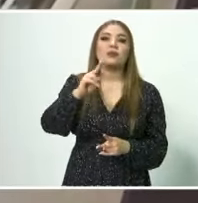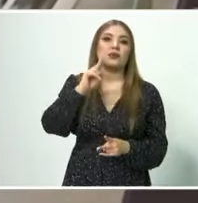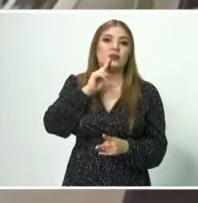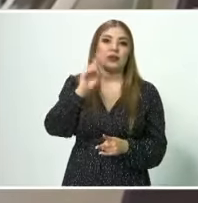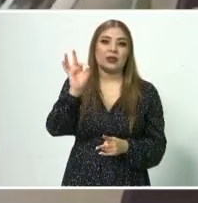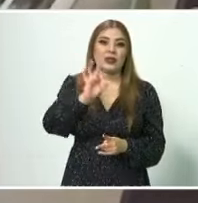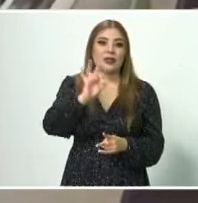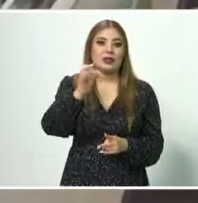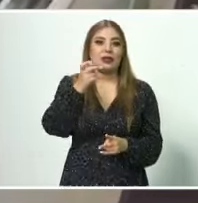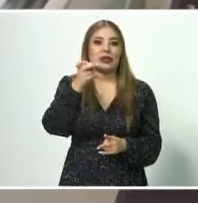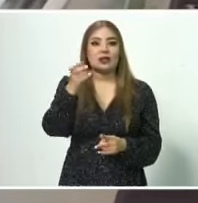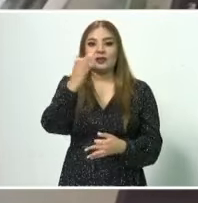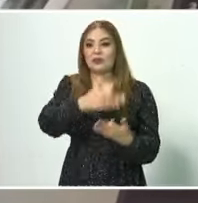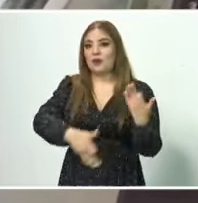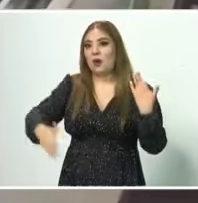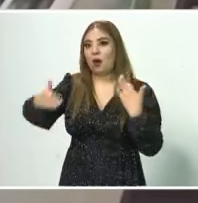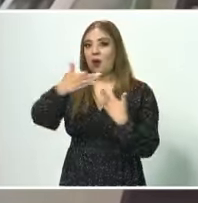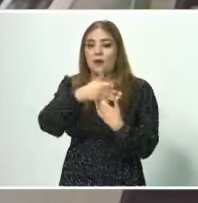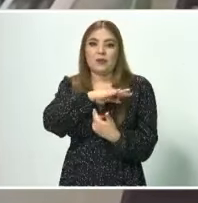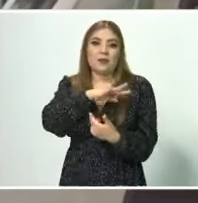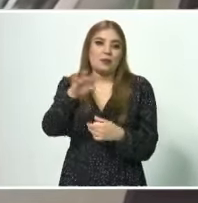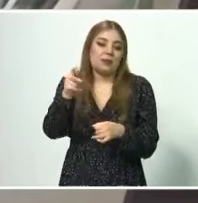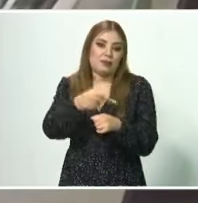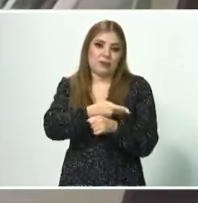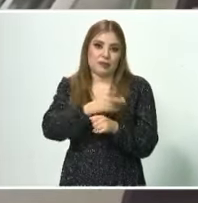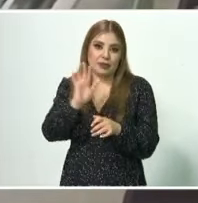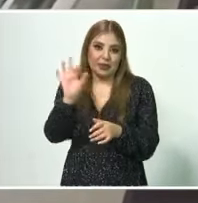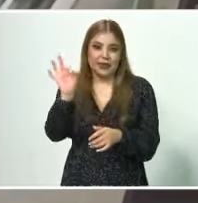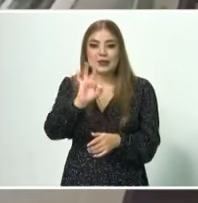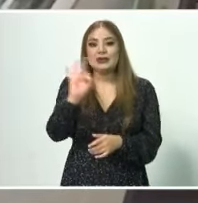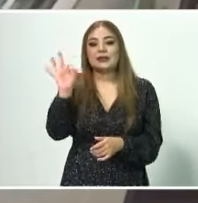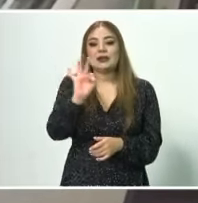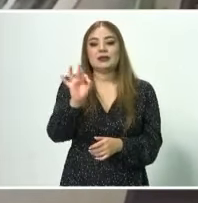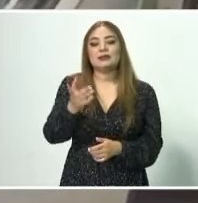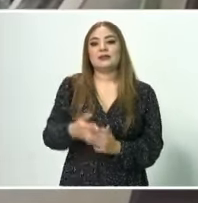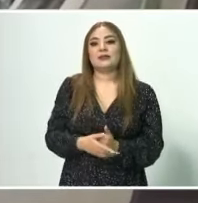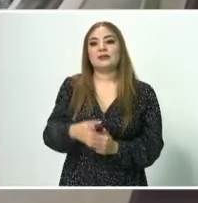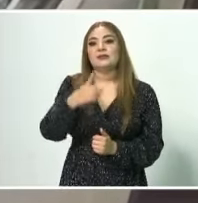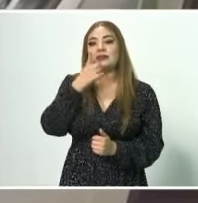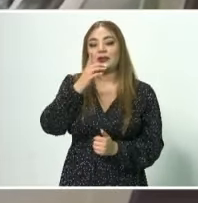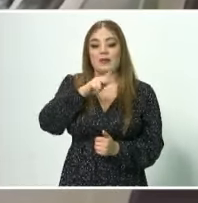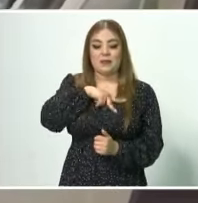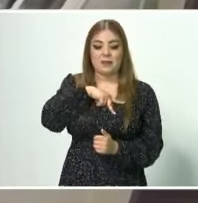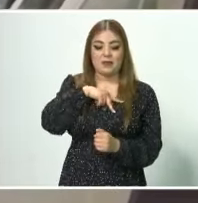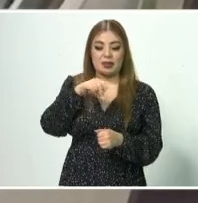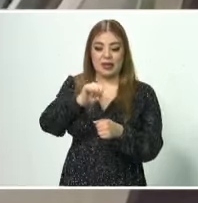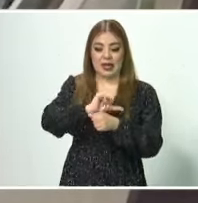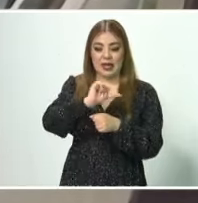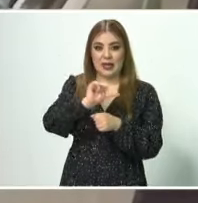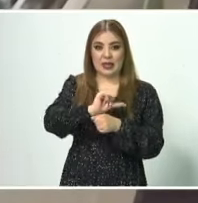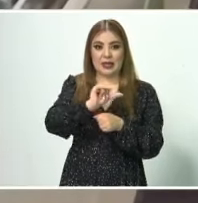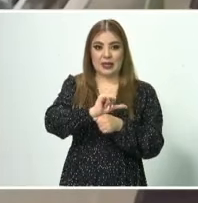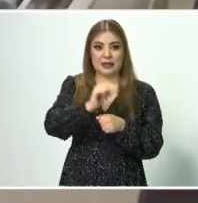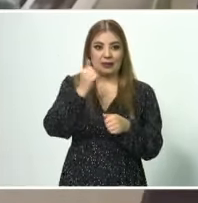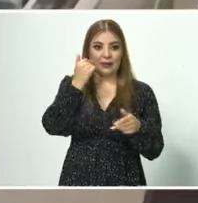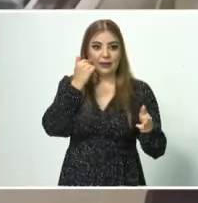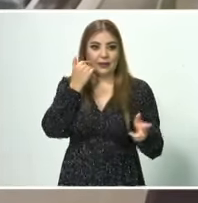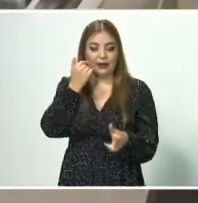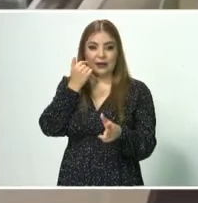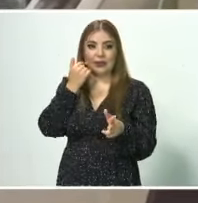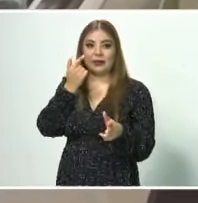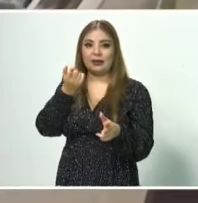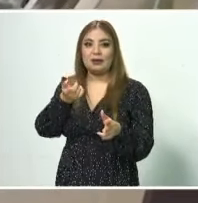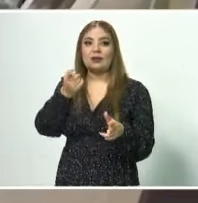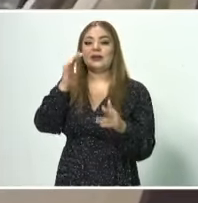una situación que a cualquiera le puede pasar y dice Pues bueno mejor de mi carro allá este frente a una casa